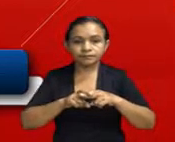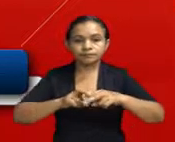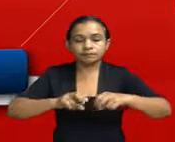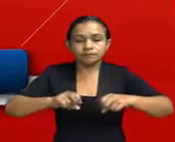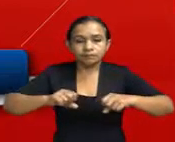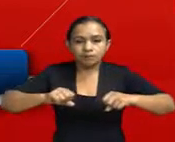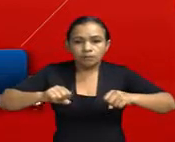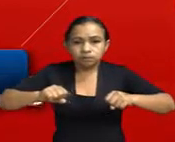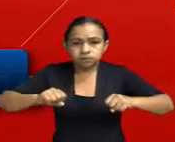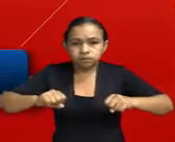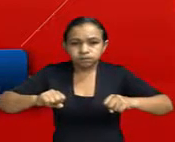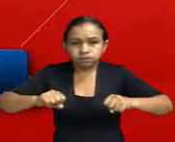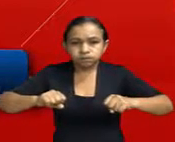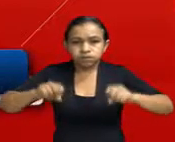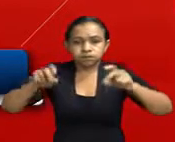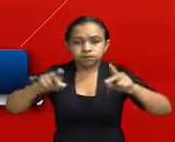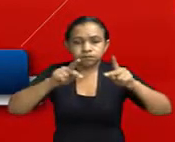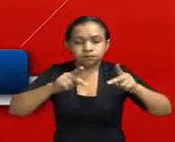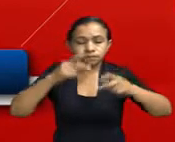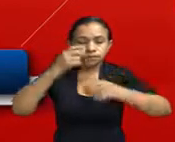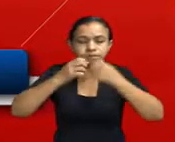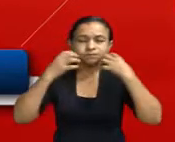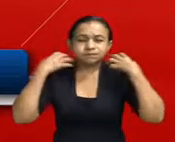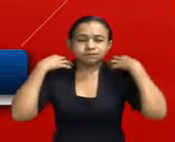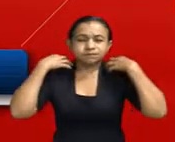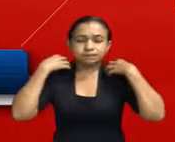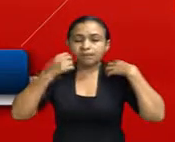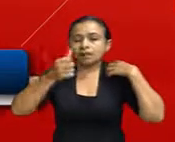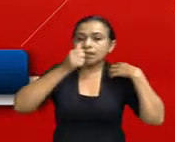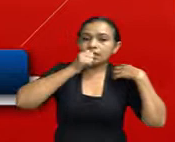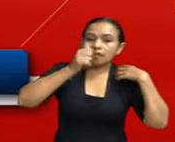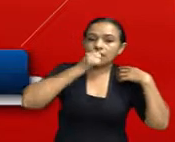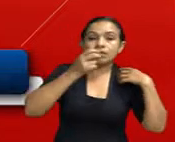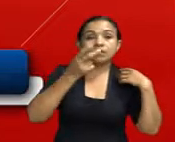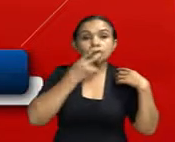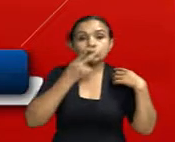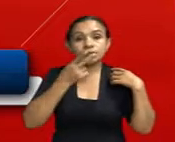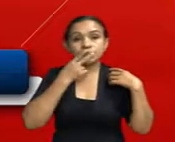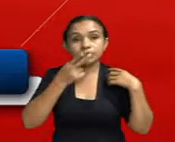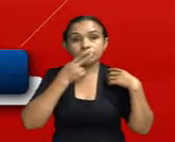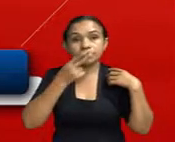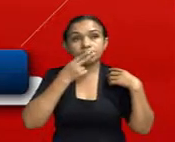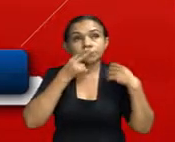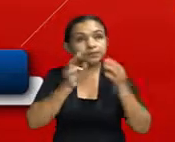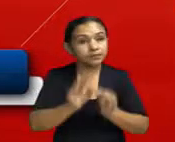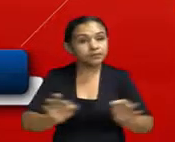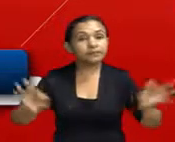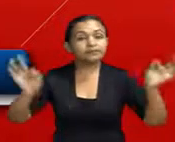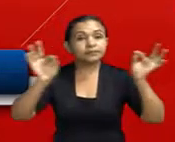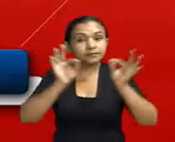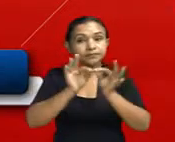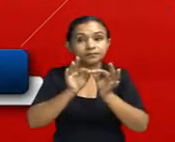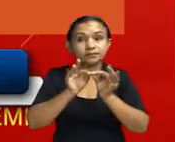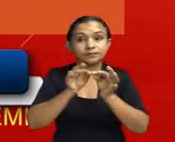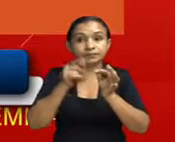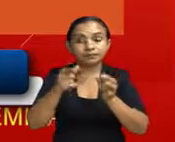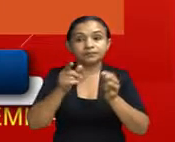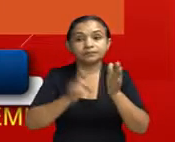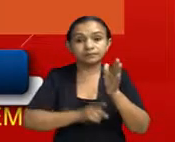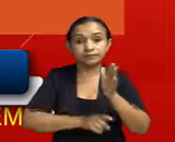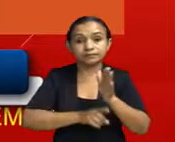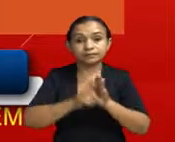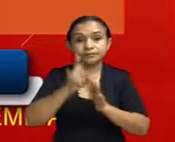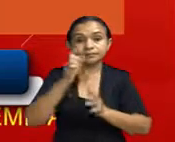con el sobrepeso, el estrés, el abuso de alcohol, el tabaquismo es muy importante factor para desarrollar